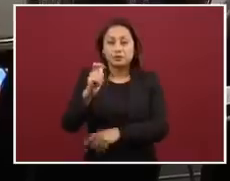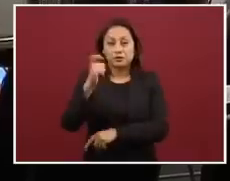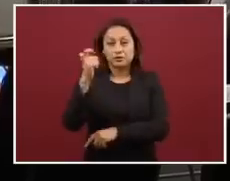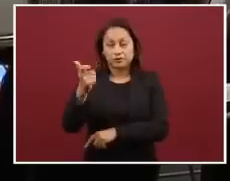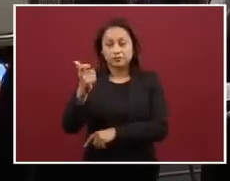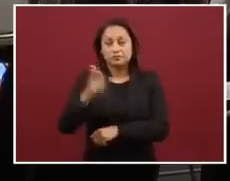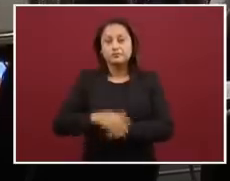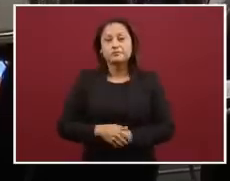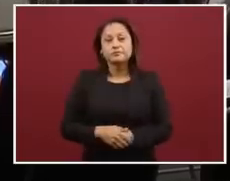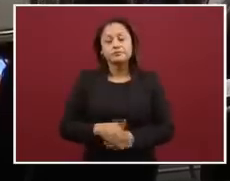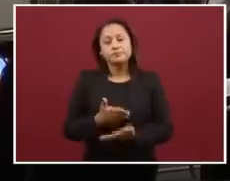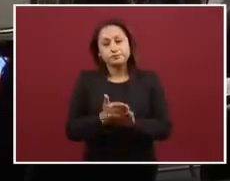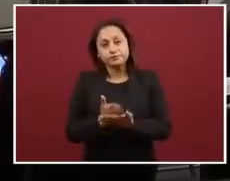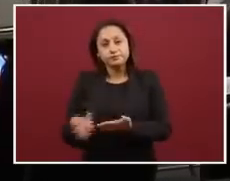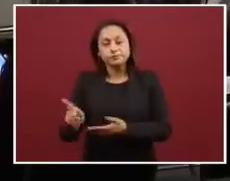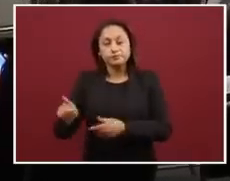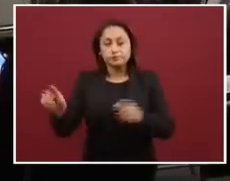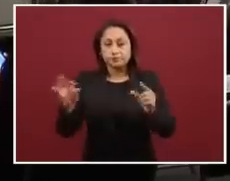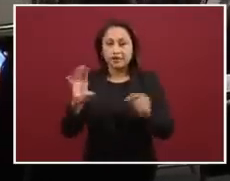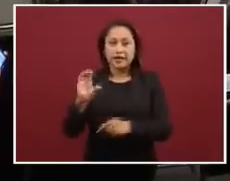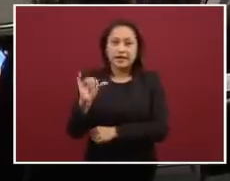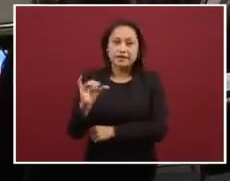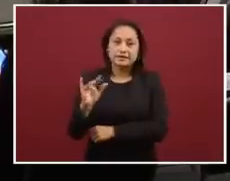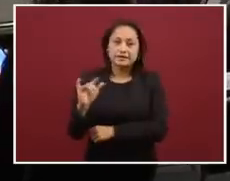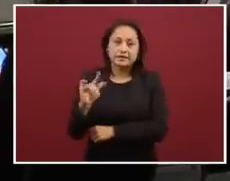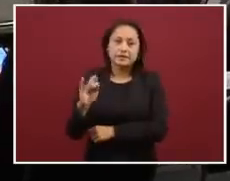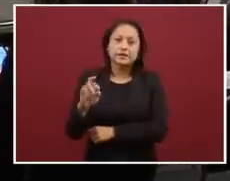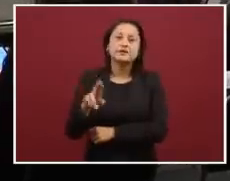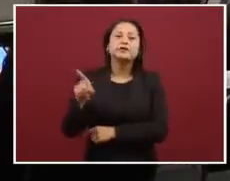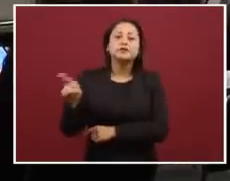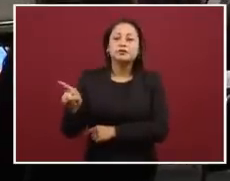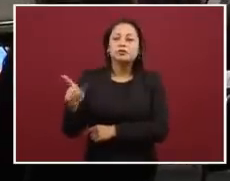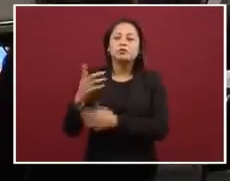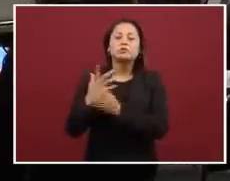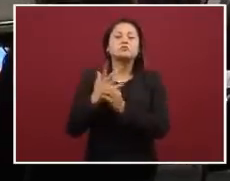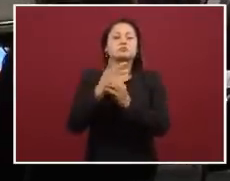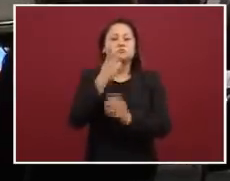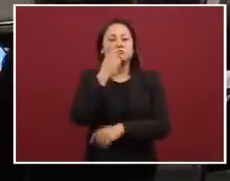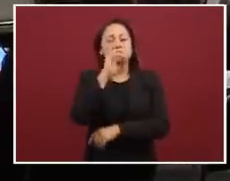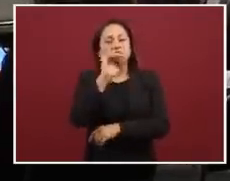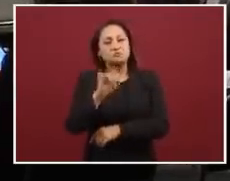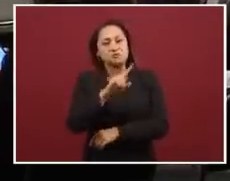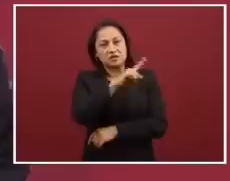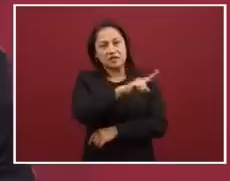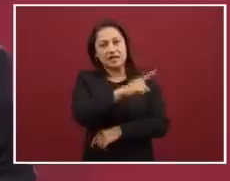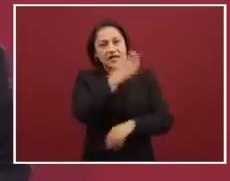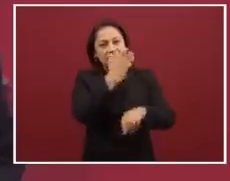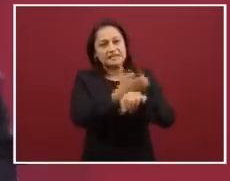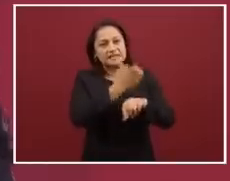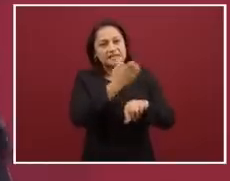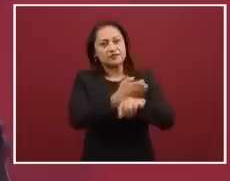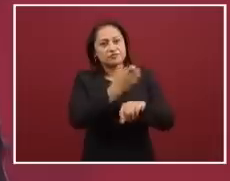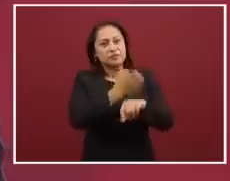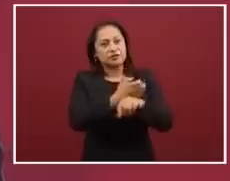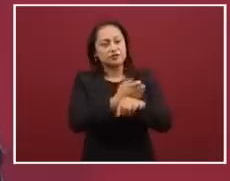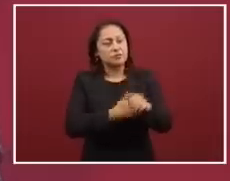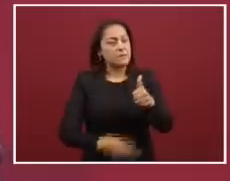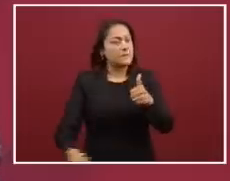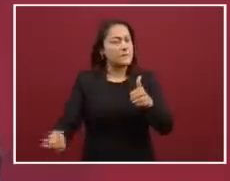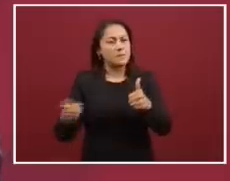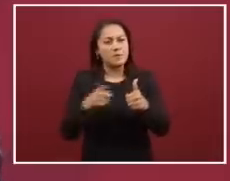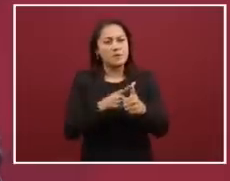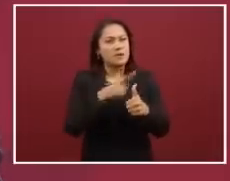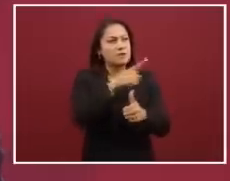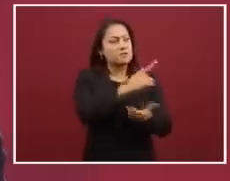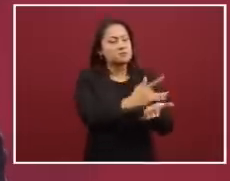el canciller, por primera vez Estados Unidos está dispuesto a través de un plan de desarrollo poner recursos.